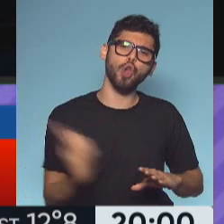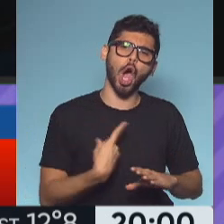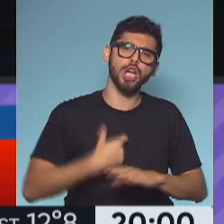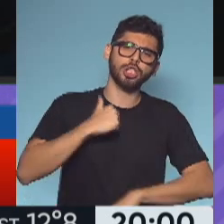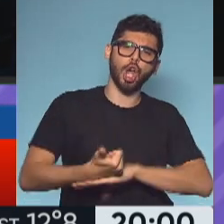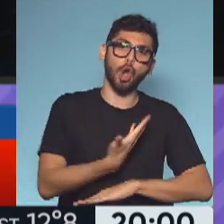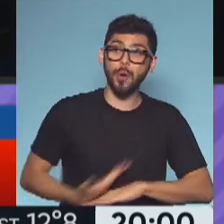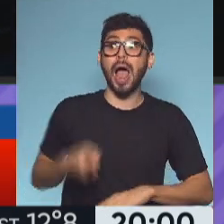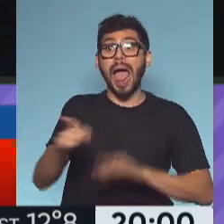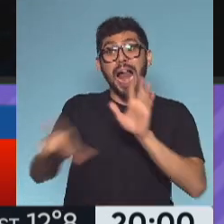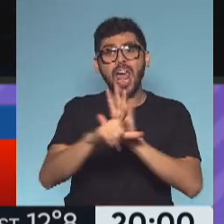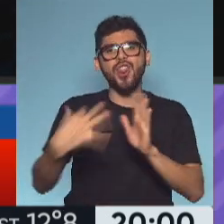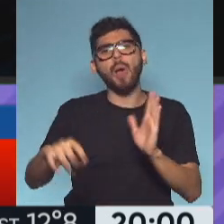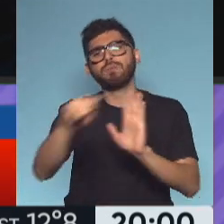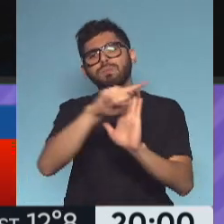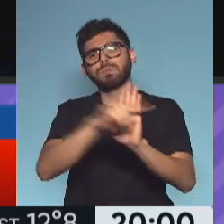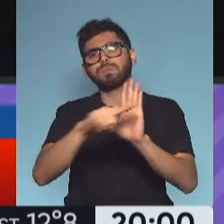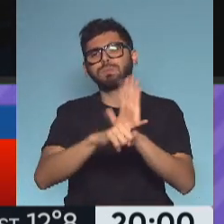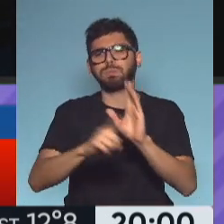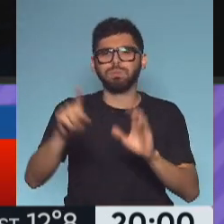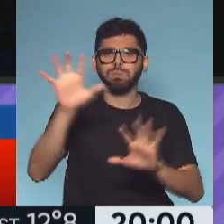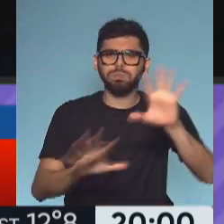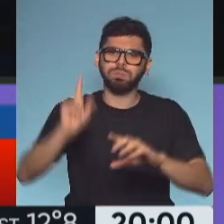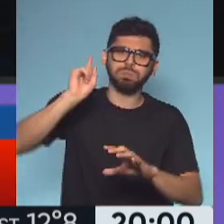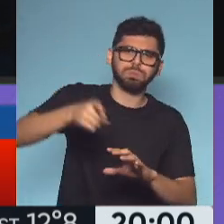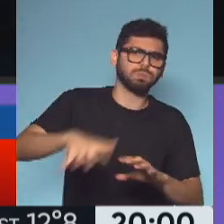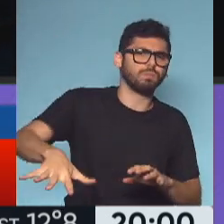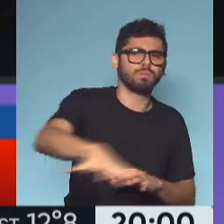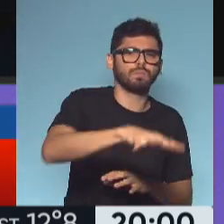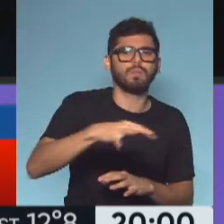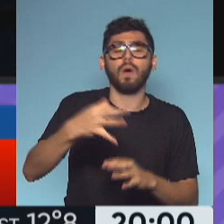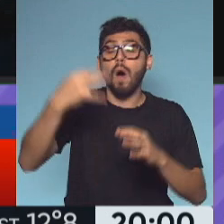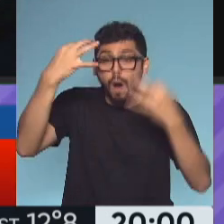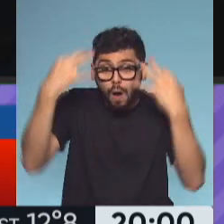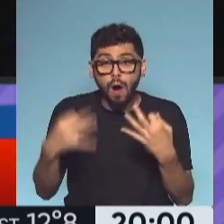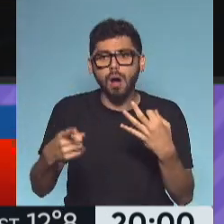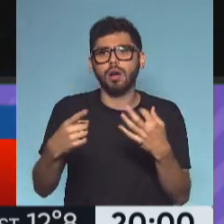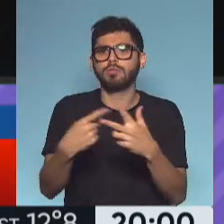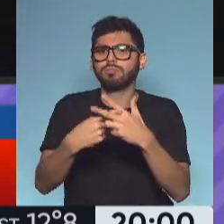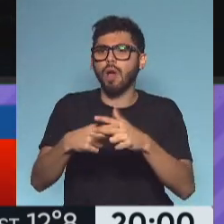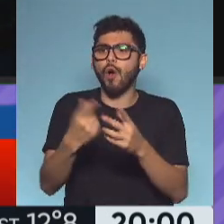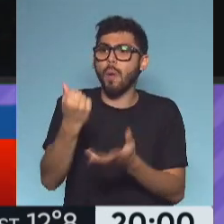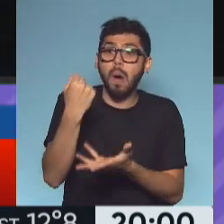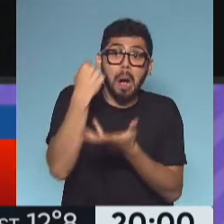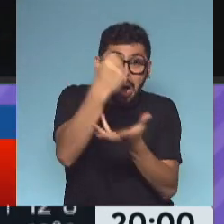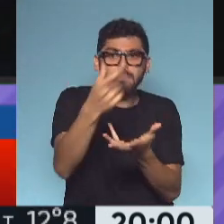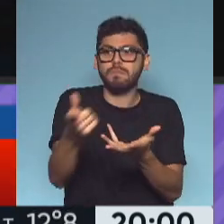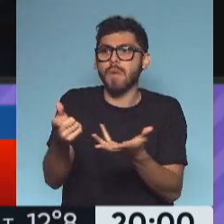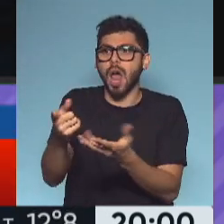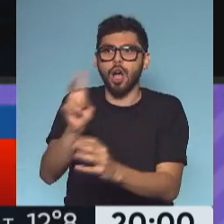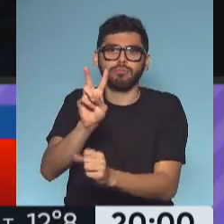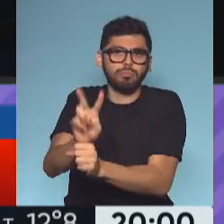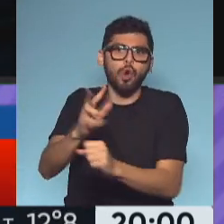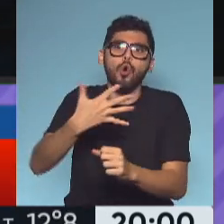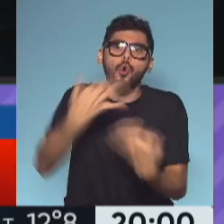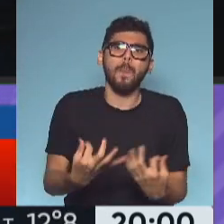tiempo de que esa ley se reglamente y se ponga en práctica y se le dé los instrumentos financieros necesarios para que cumpla su